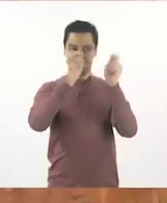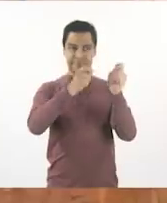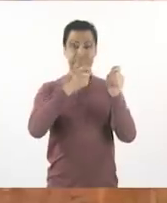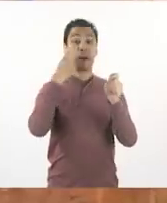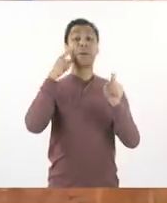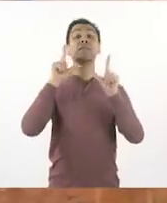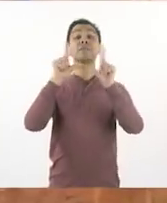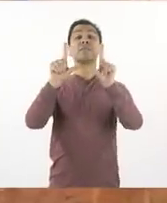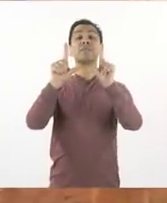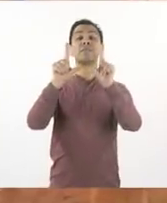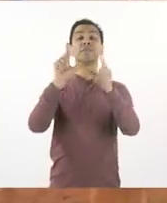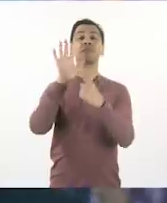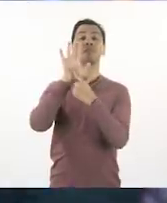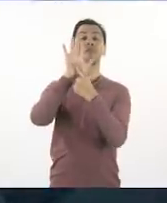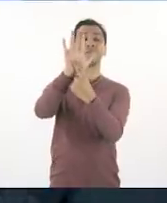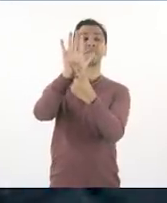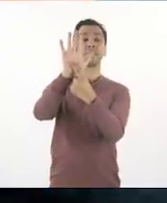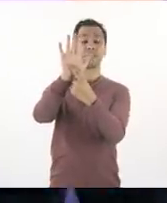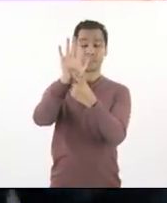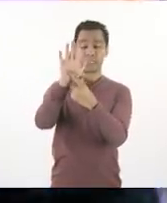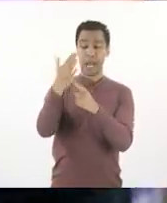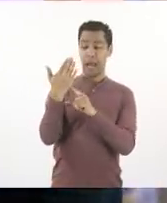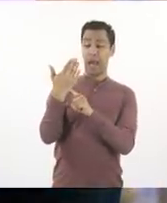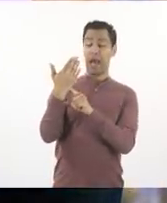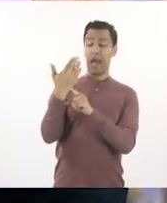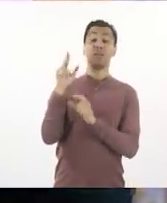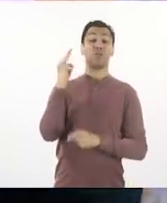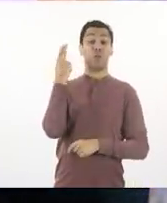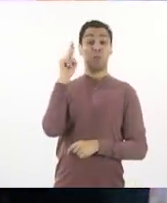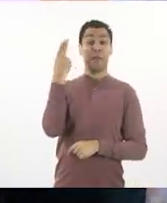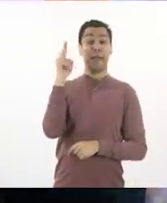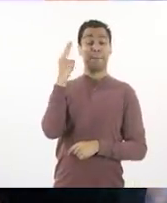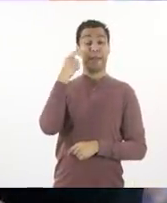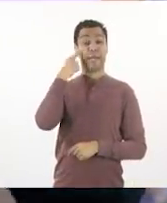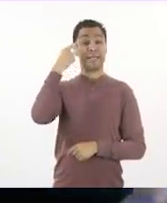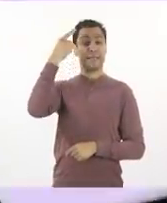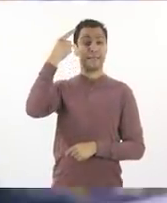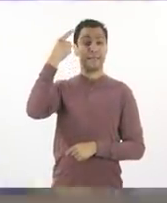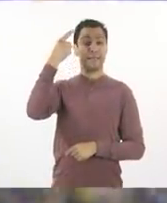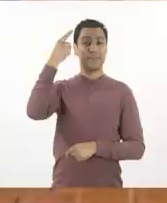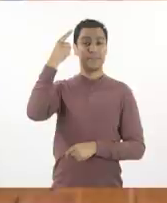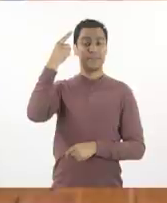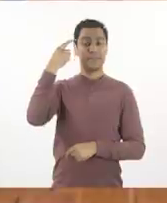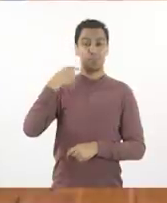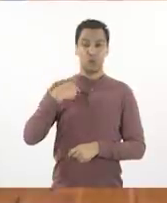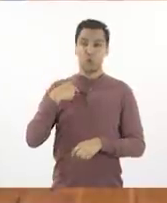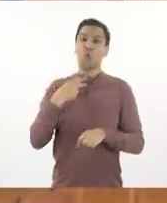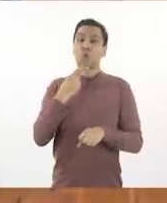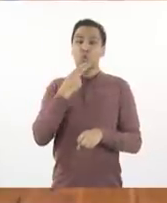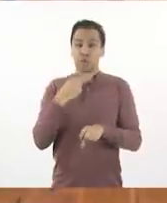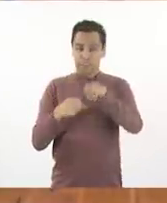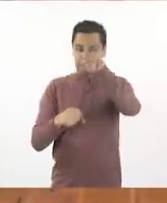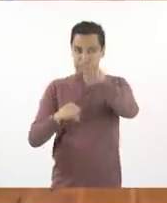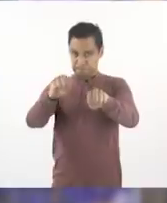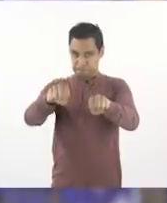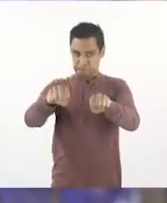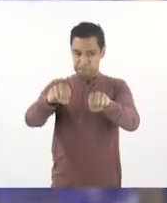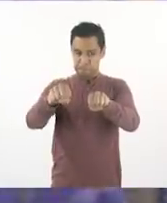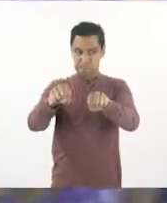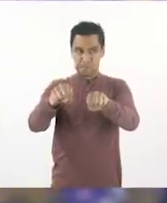Bien. Esta es la de noviembre. ¿Noviembre? Noviembre. Voy a usar mis puños entonces. Muy